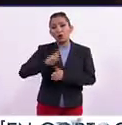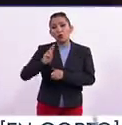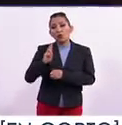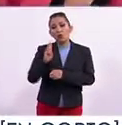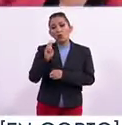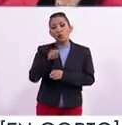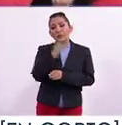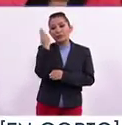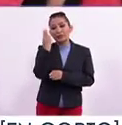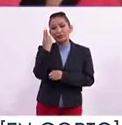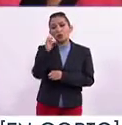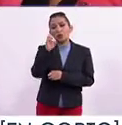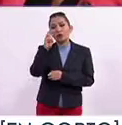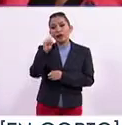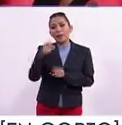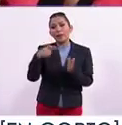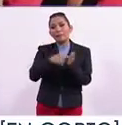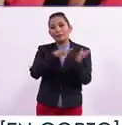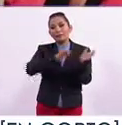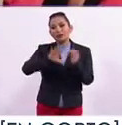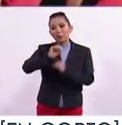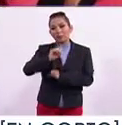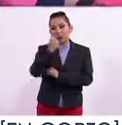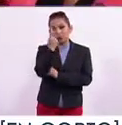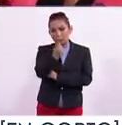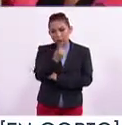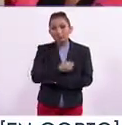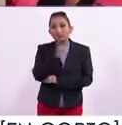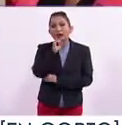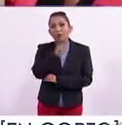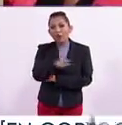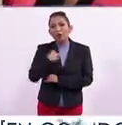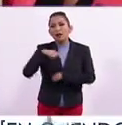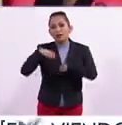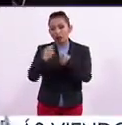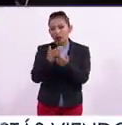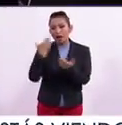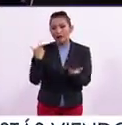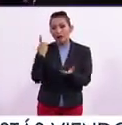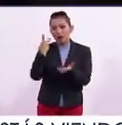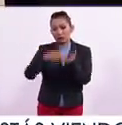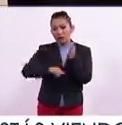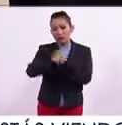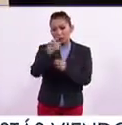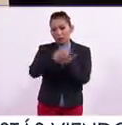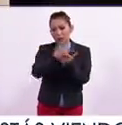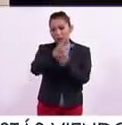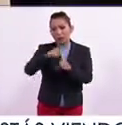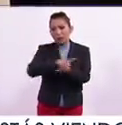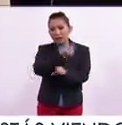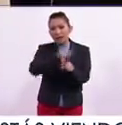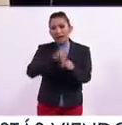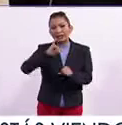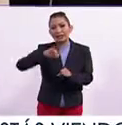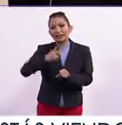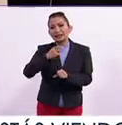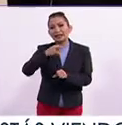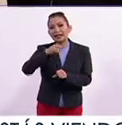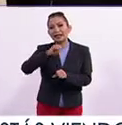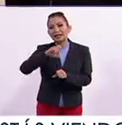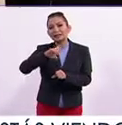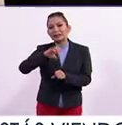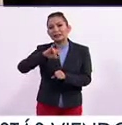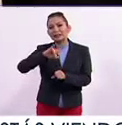en 1991. También fue galardonado en 2011 con el Premio Nacional de Ingeniería Civil, otorgado por el